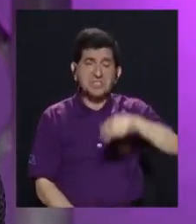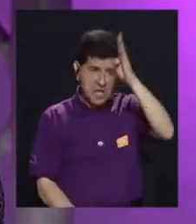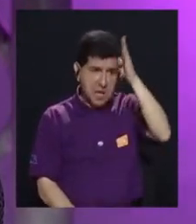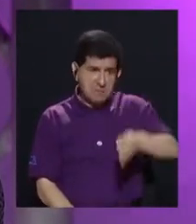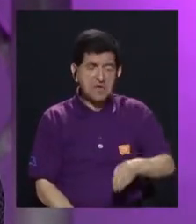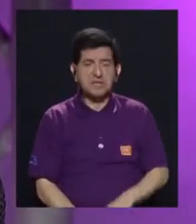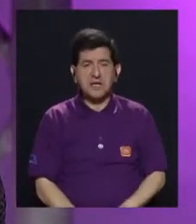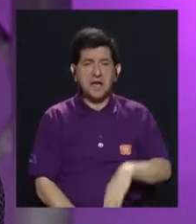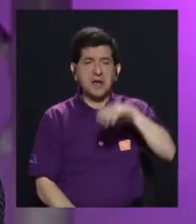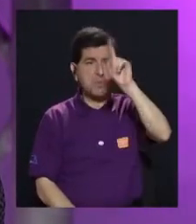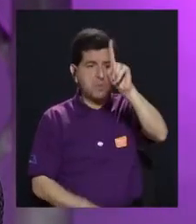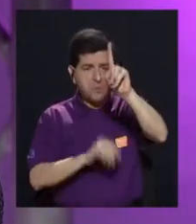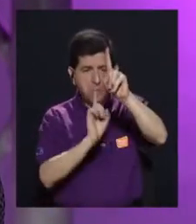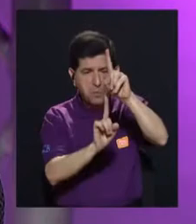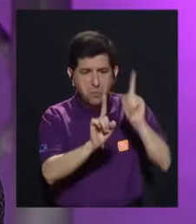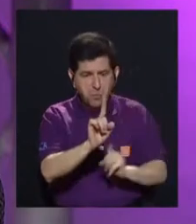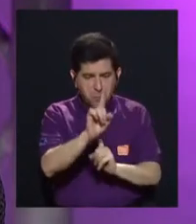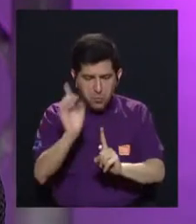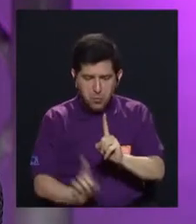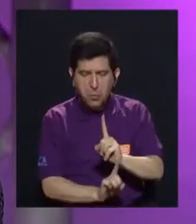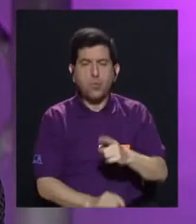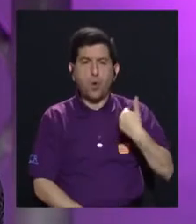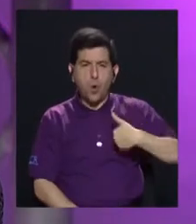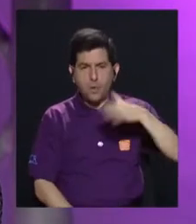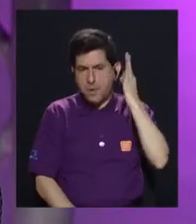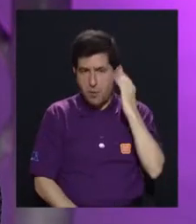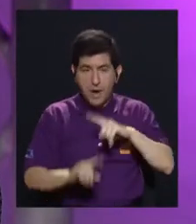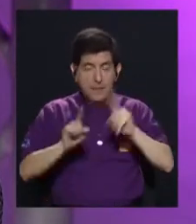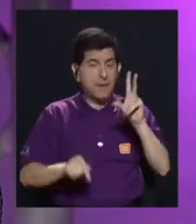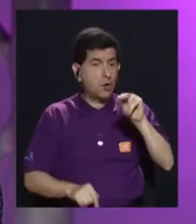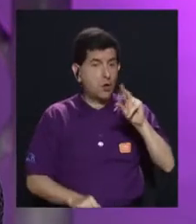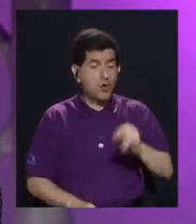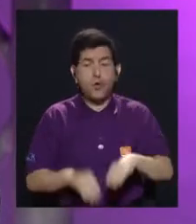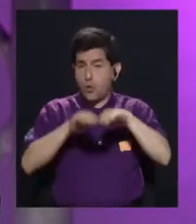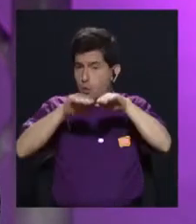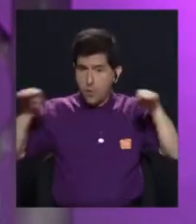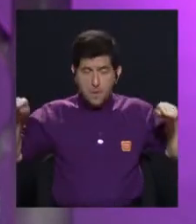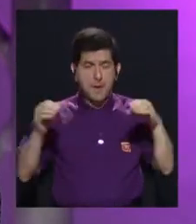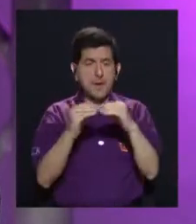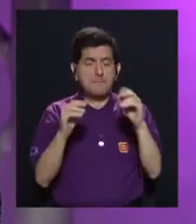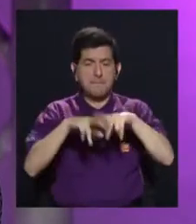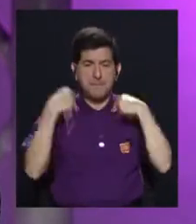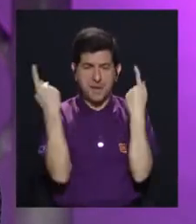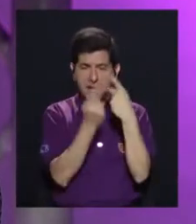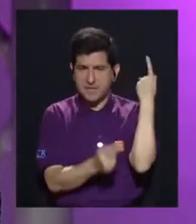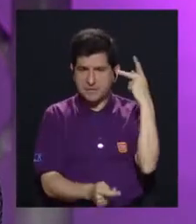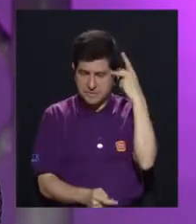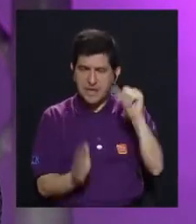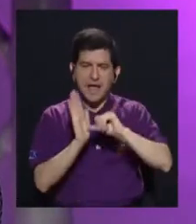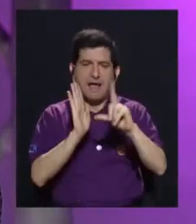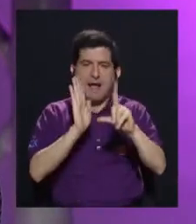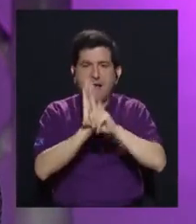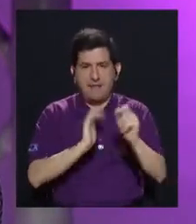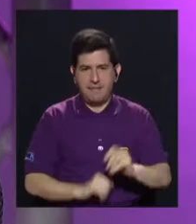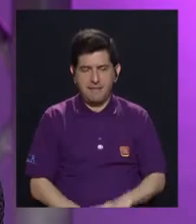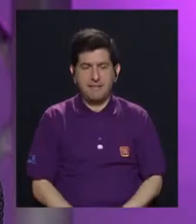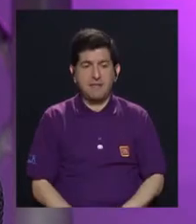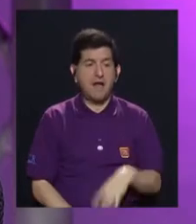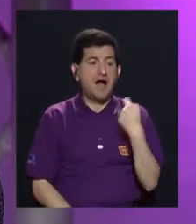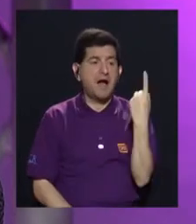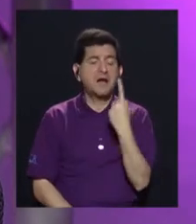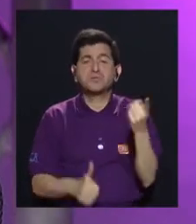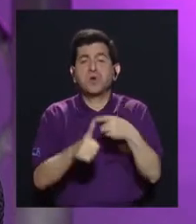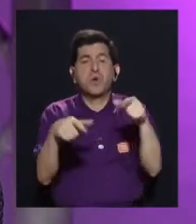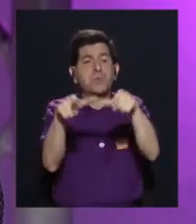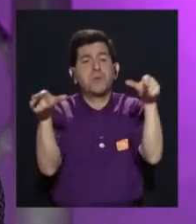alternancia entre hombres y mujeres pero al no haber paridad horizontal y haber más partidos políticos en la asamblea legislativa te salían solo